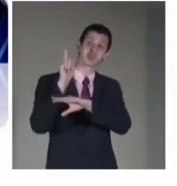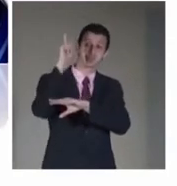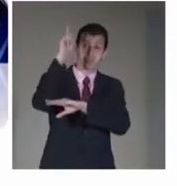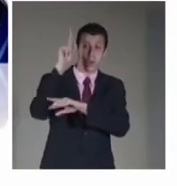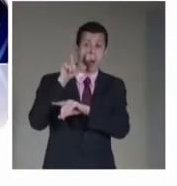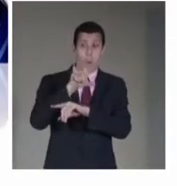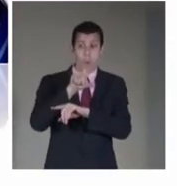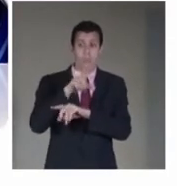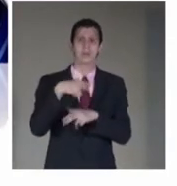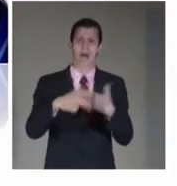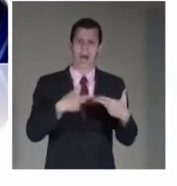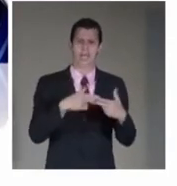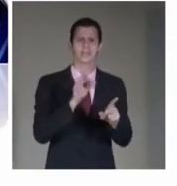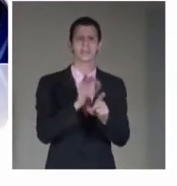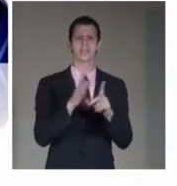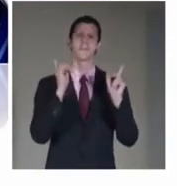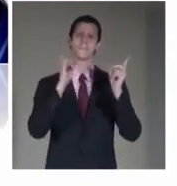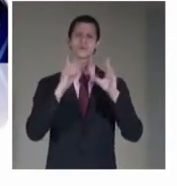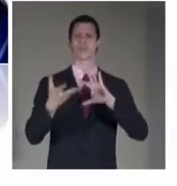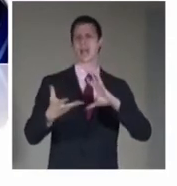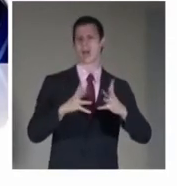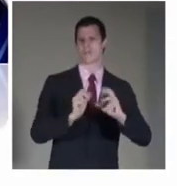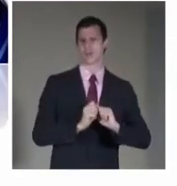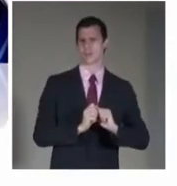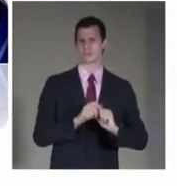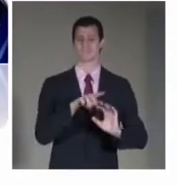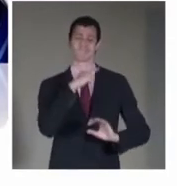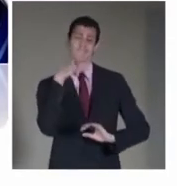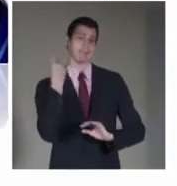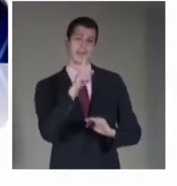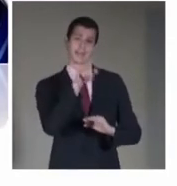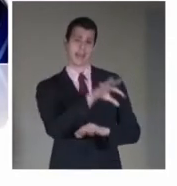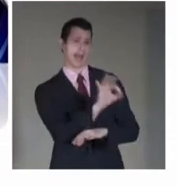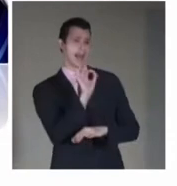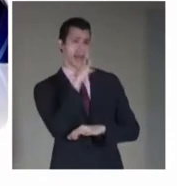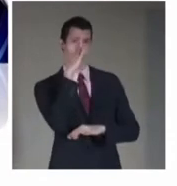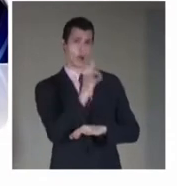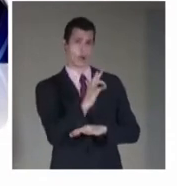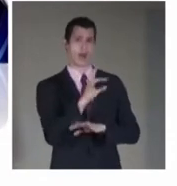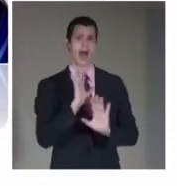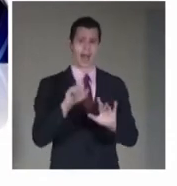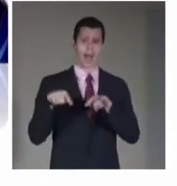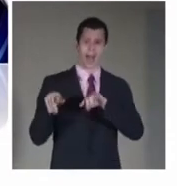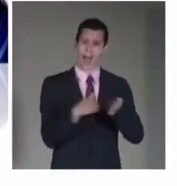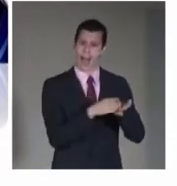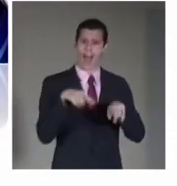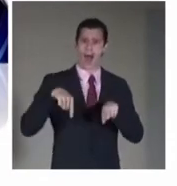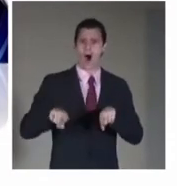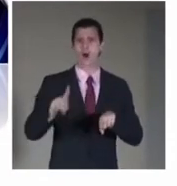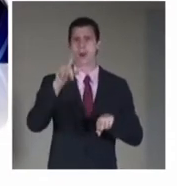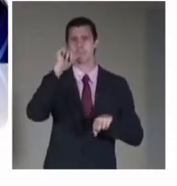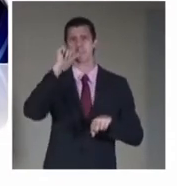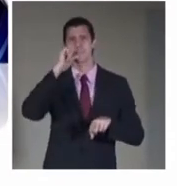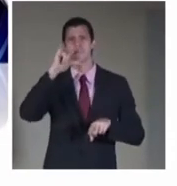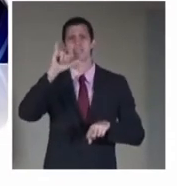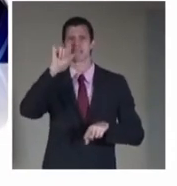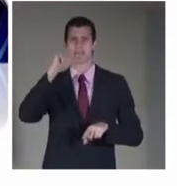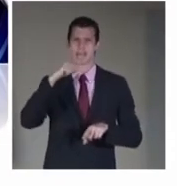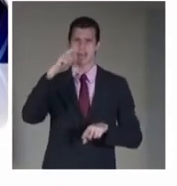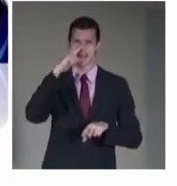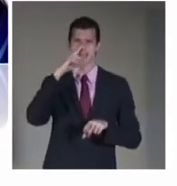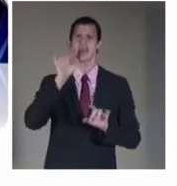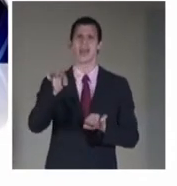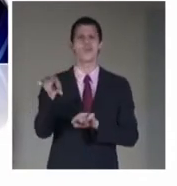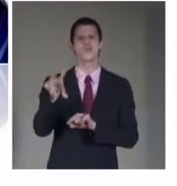última elección entonces el gobierno de bailén lo nombró como el nuevo administrador o director de la nasa bill